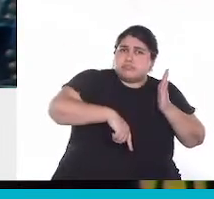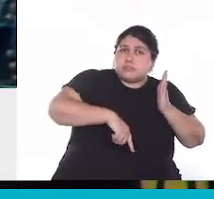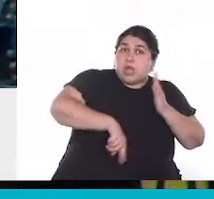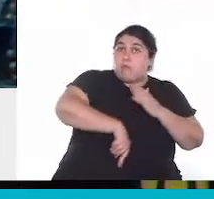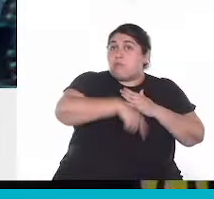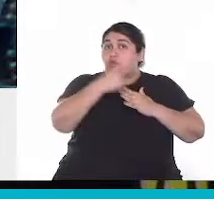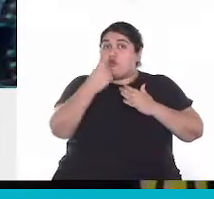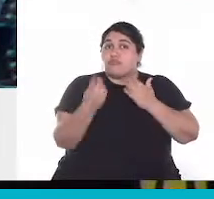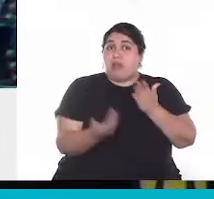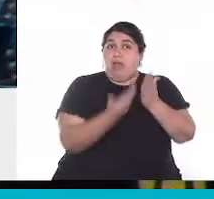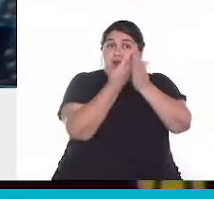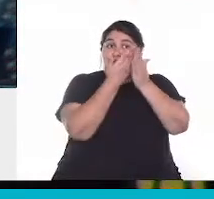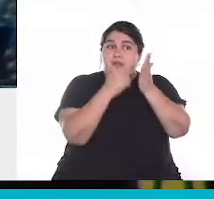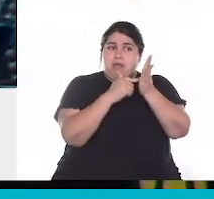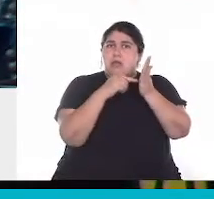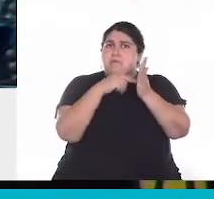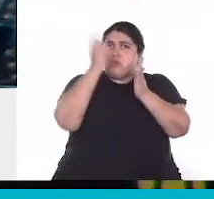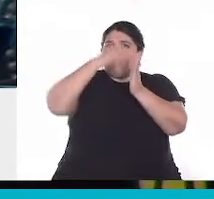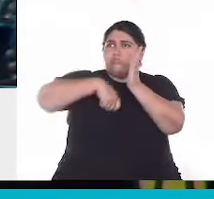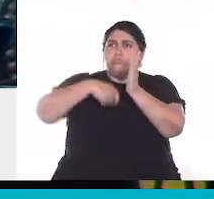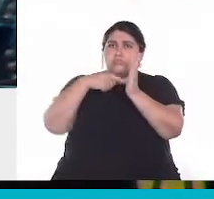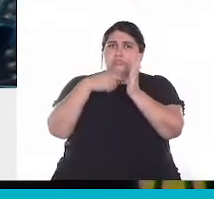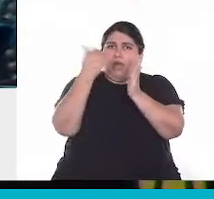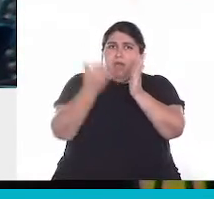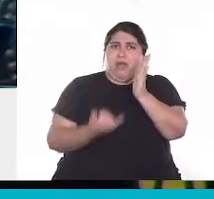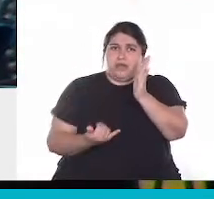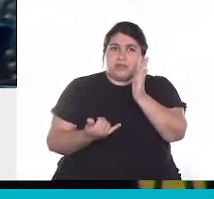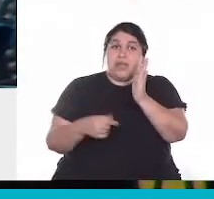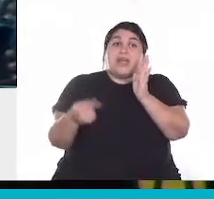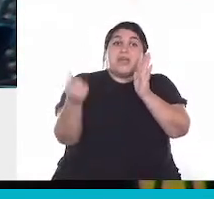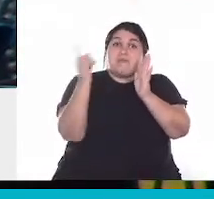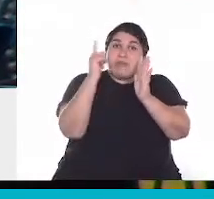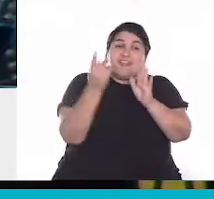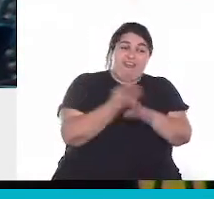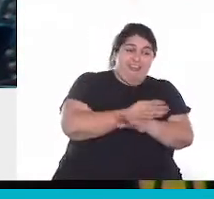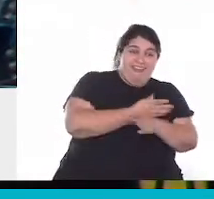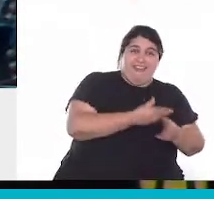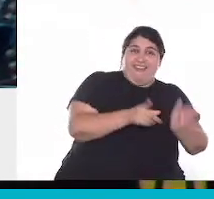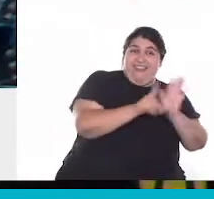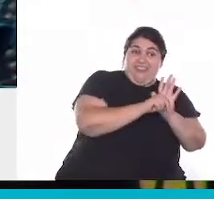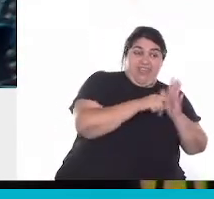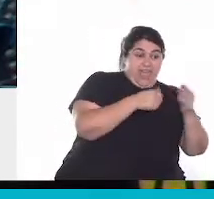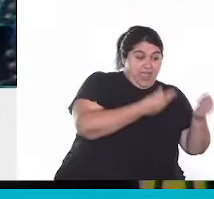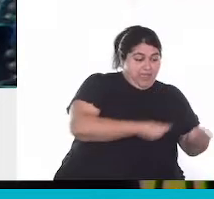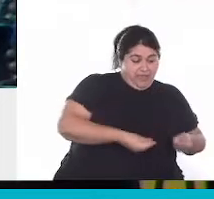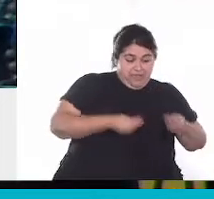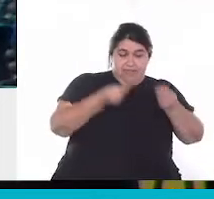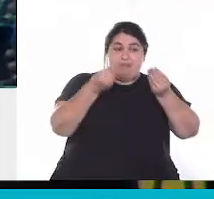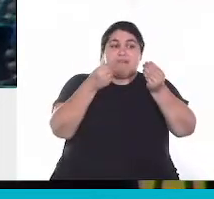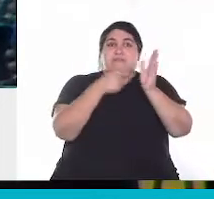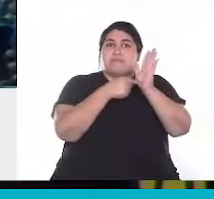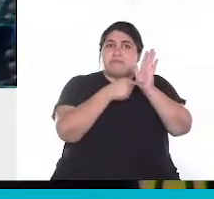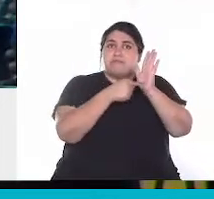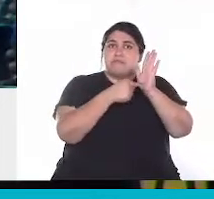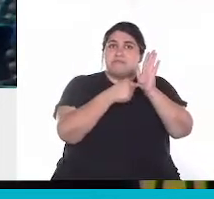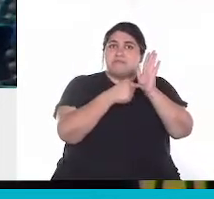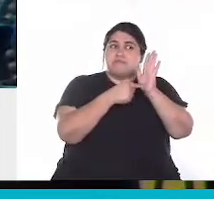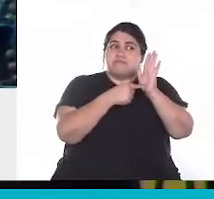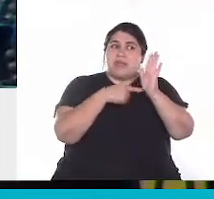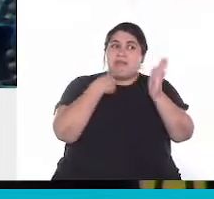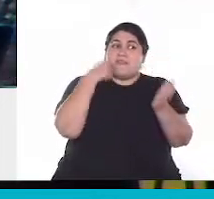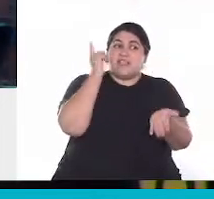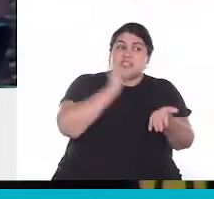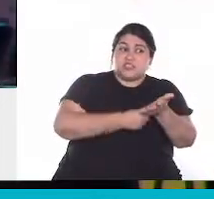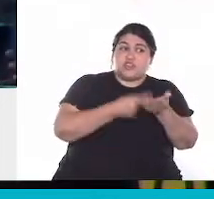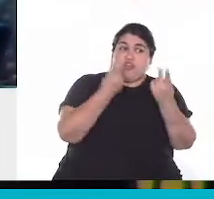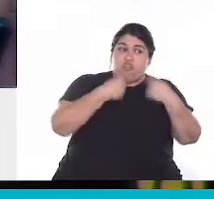que no fue reglamentada, pero esa ley, la que le permitía a la Corte Suprema presidir el Consejo de la